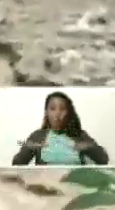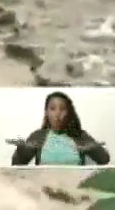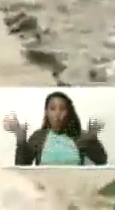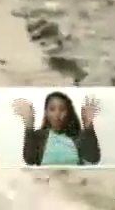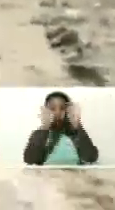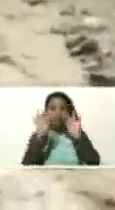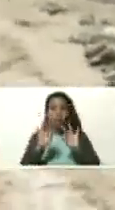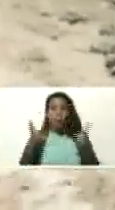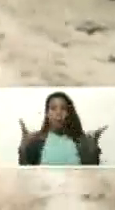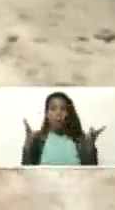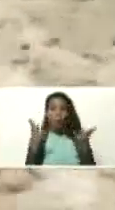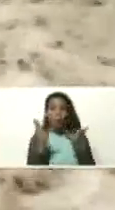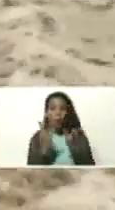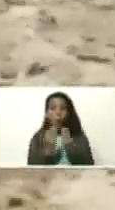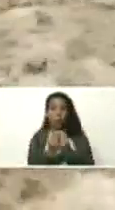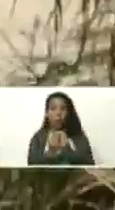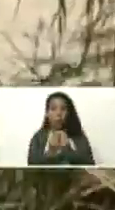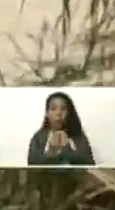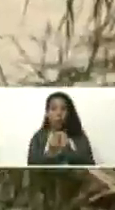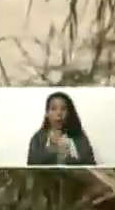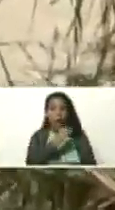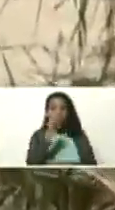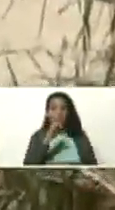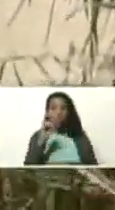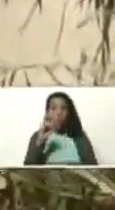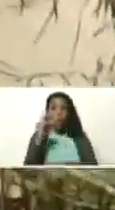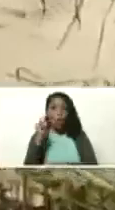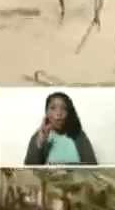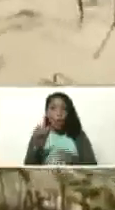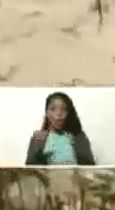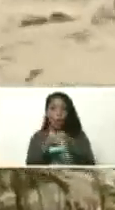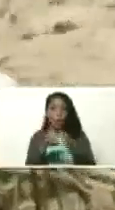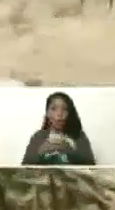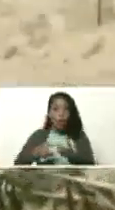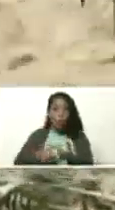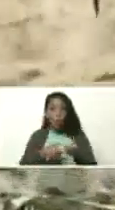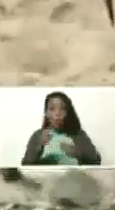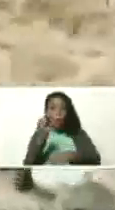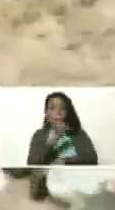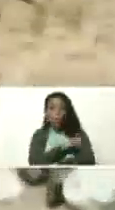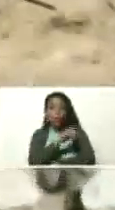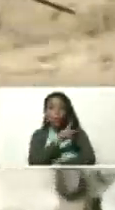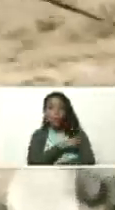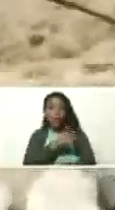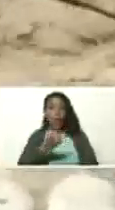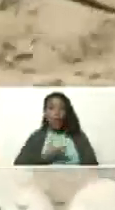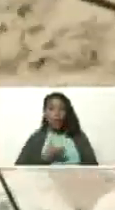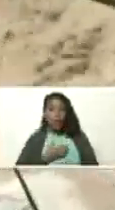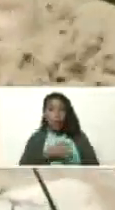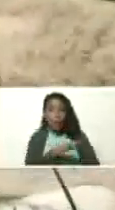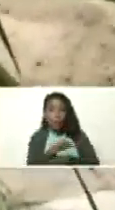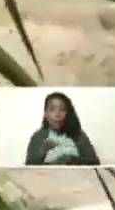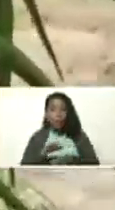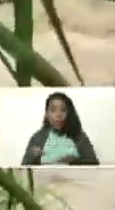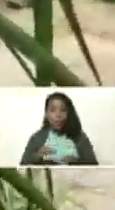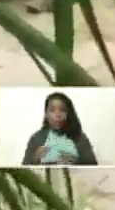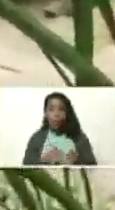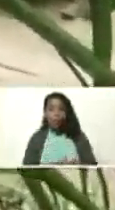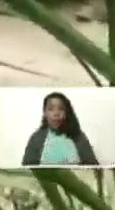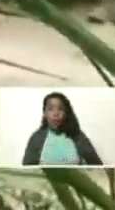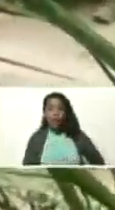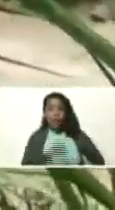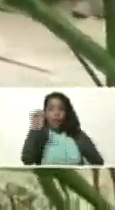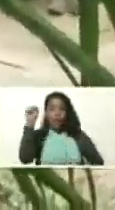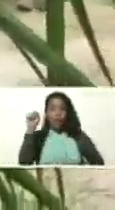manera conjunta, tanto a la SODI, Cuerpo de Bomberos, Protección Civil, la Alcaldía del Municipio Libertador,